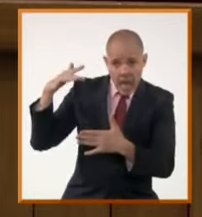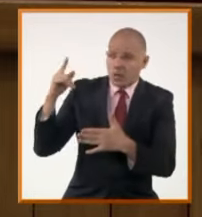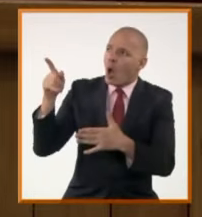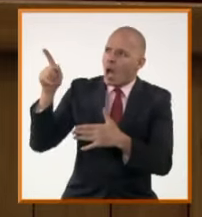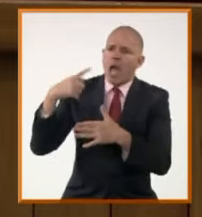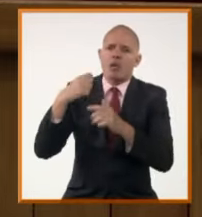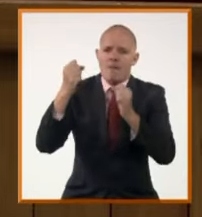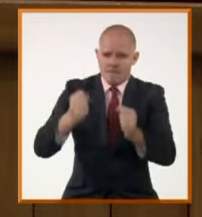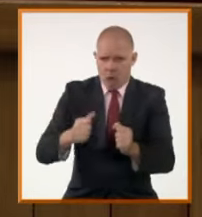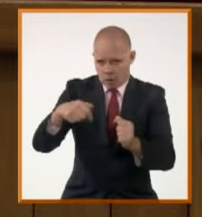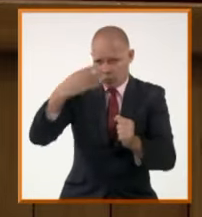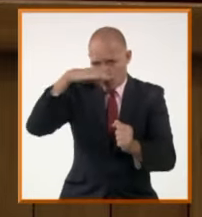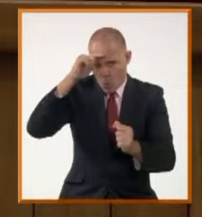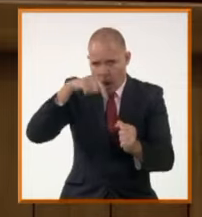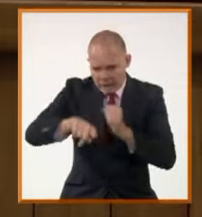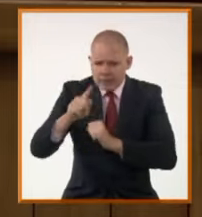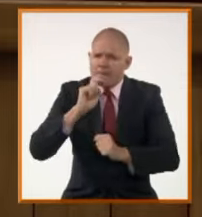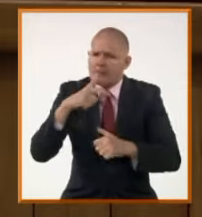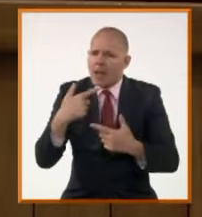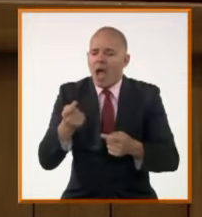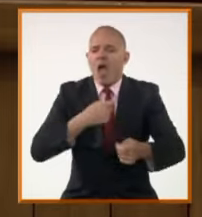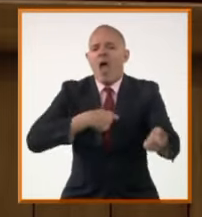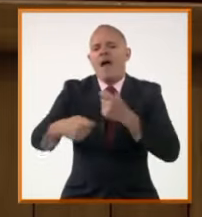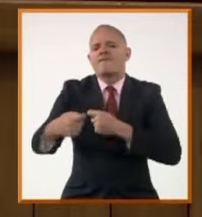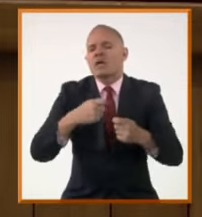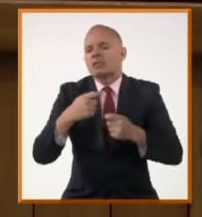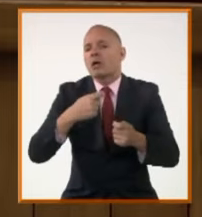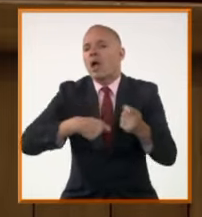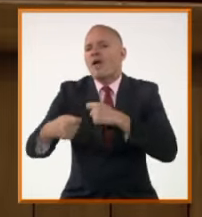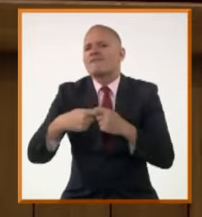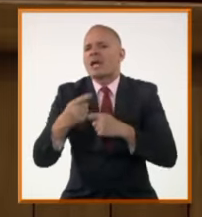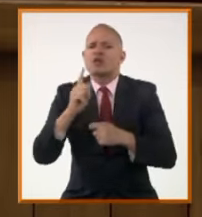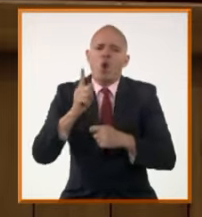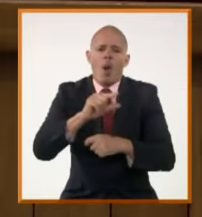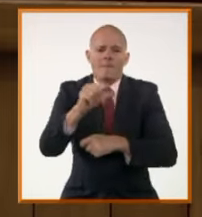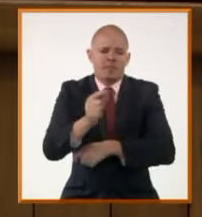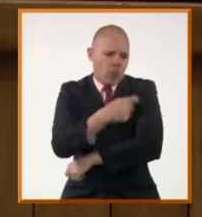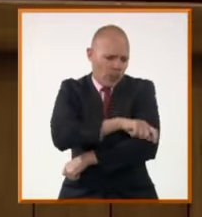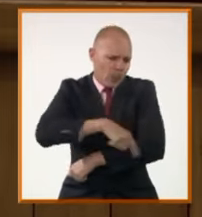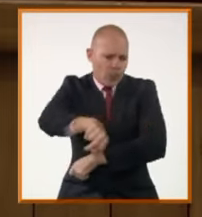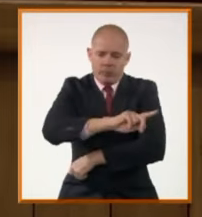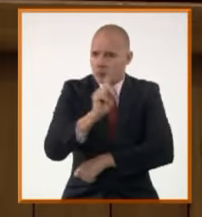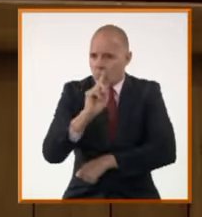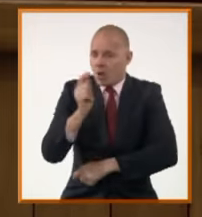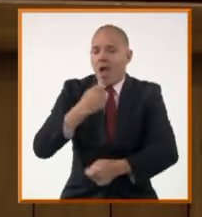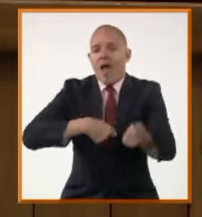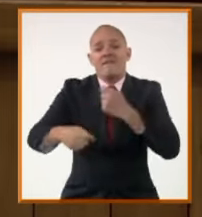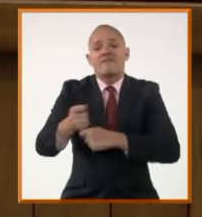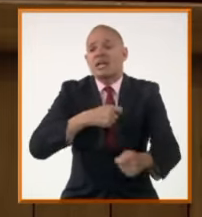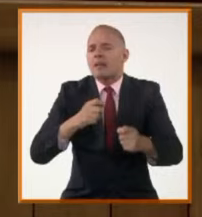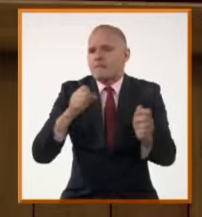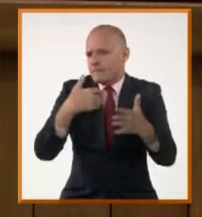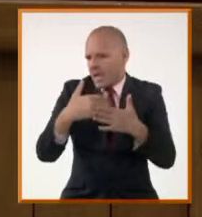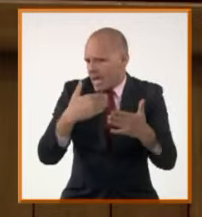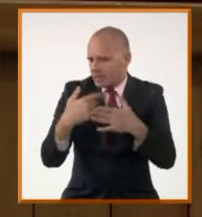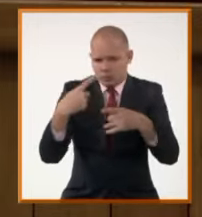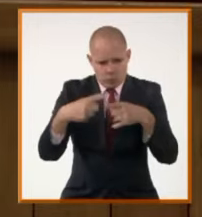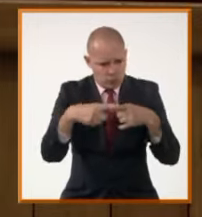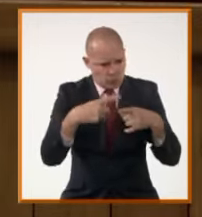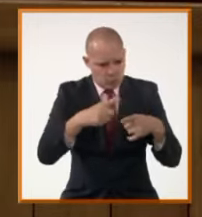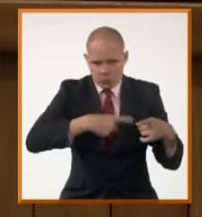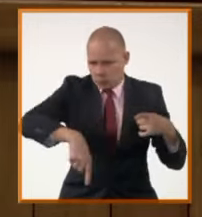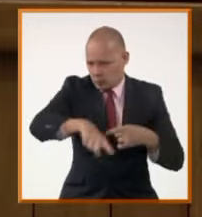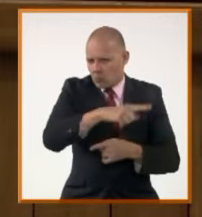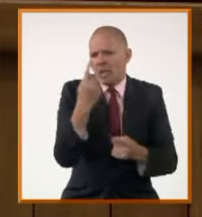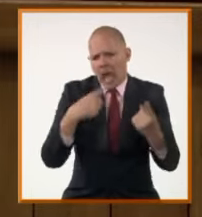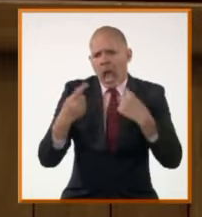realización de ventas mayoristas e incluso a operar mercados minoristas con